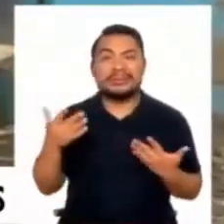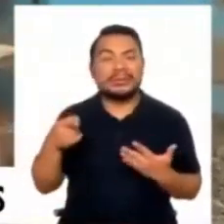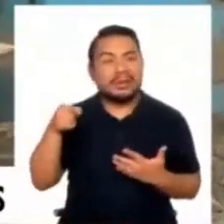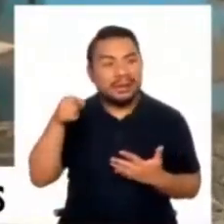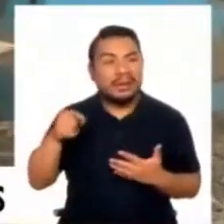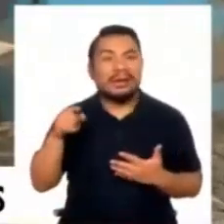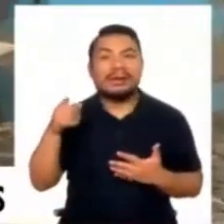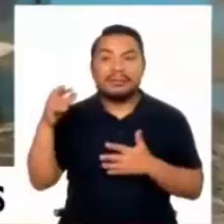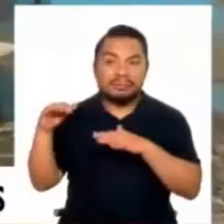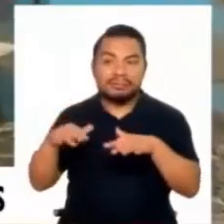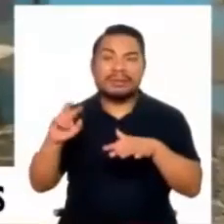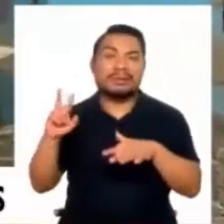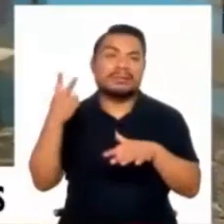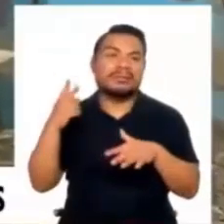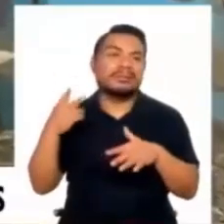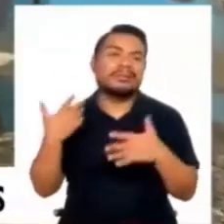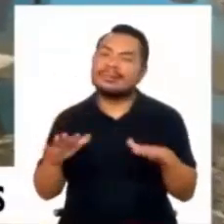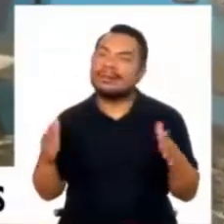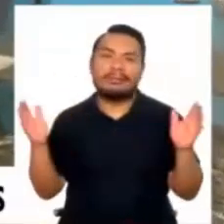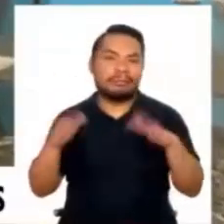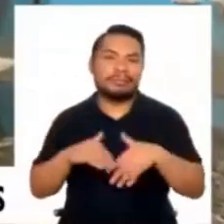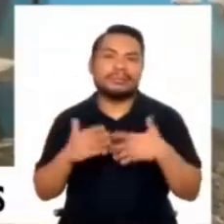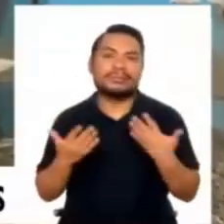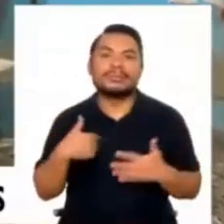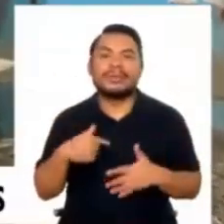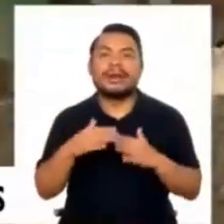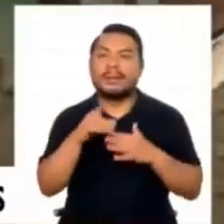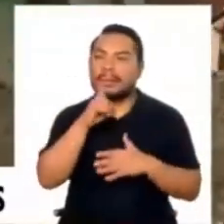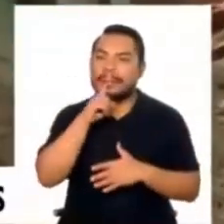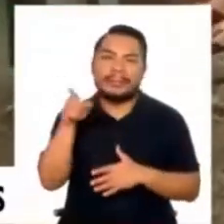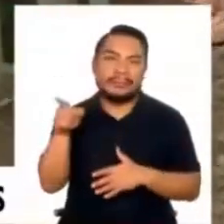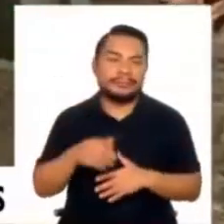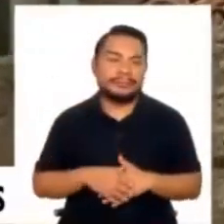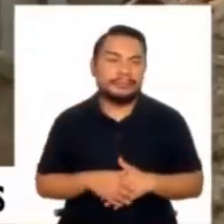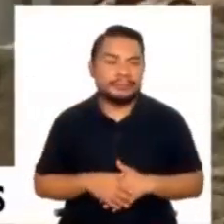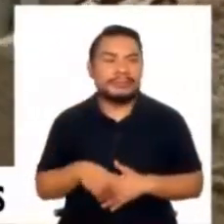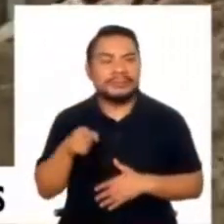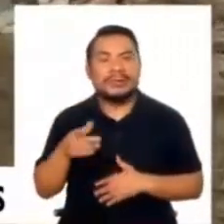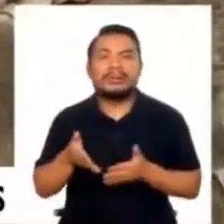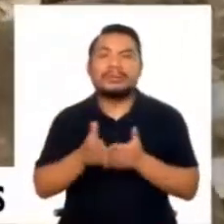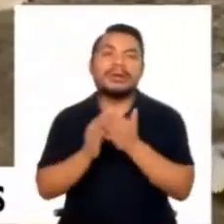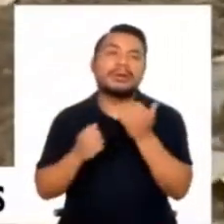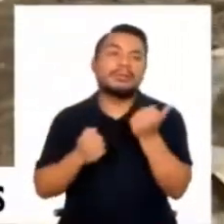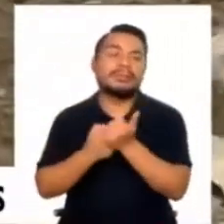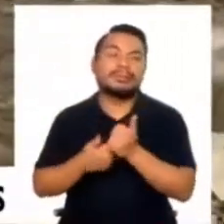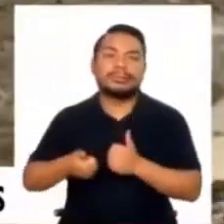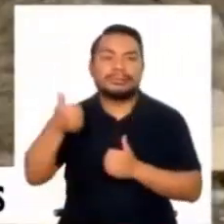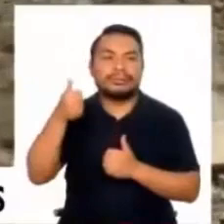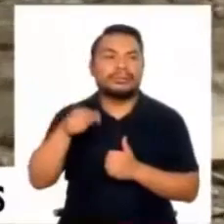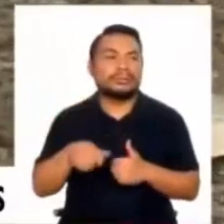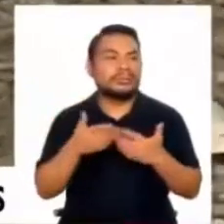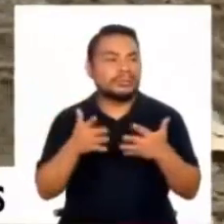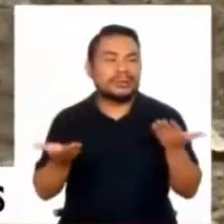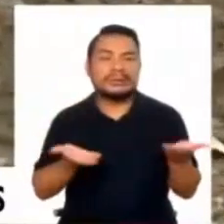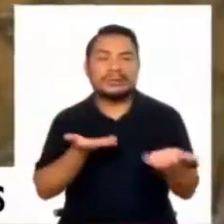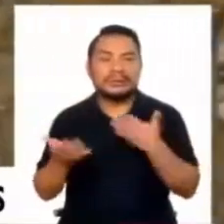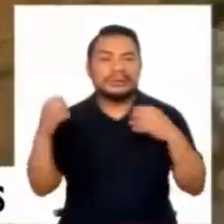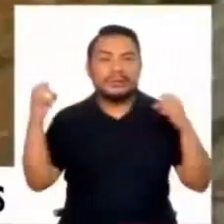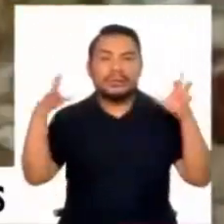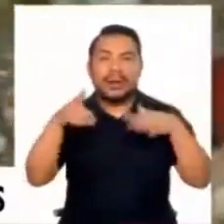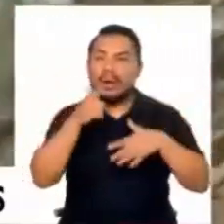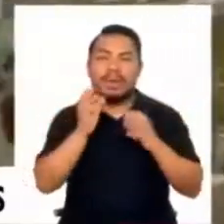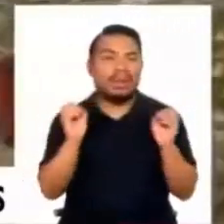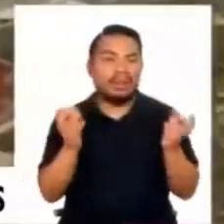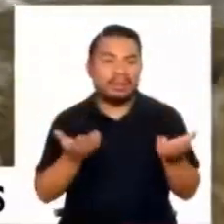la segunda ya me va a entrar otro poquito en mi casa, en la casa de mis padres donde estoy. Piden apoyo a las autoridades, pues no cuentan con servicios de luz ni